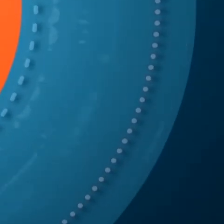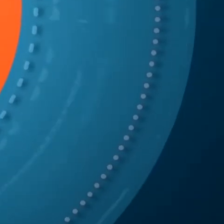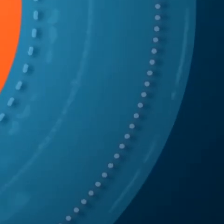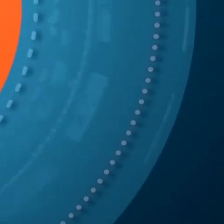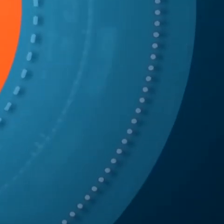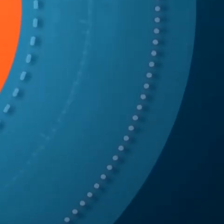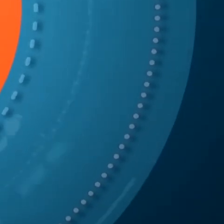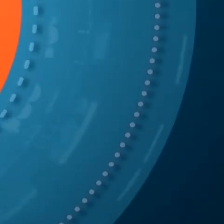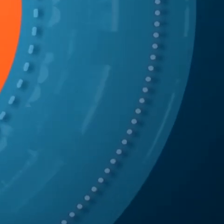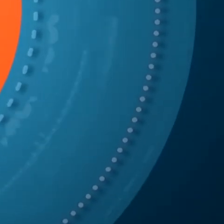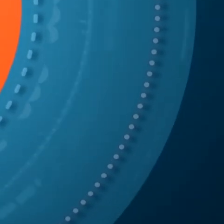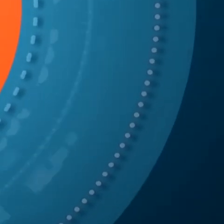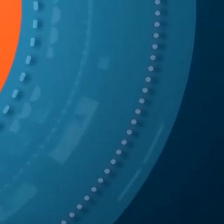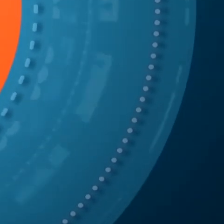Gracias por video.